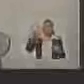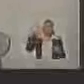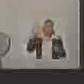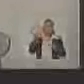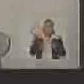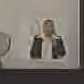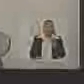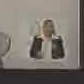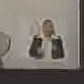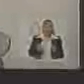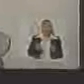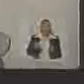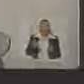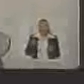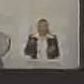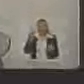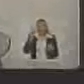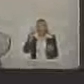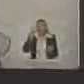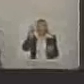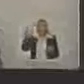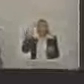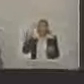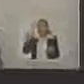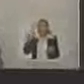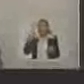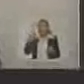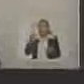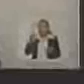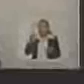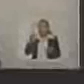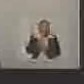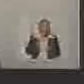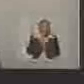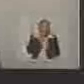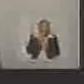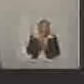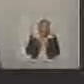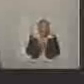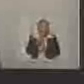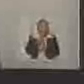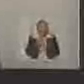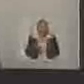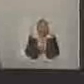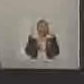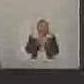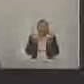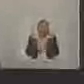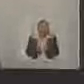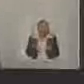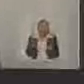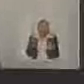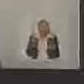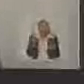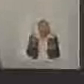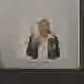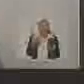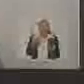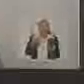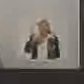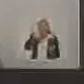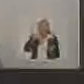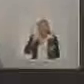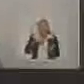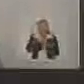no se ha visto reflejado en mejorar tu calidad de vida. Como ya lo decía desde un principio, transparentar la gestión,